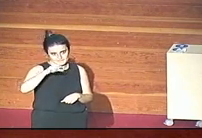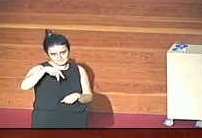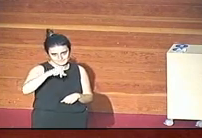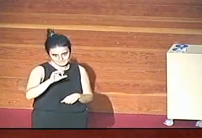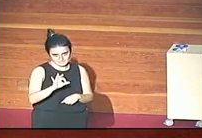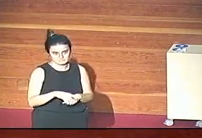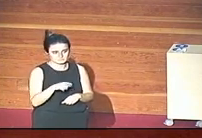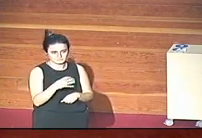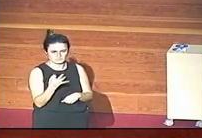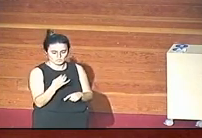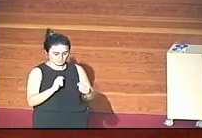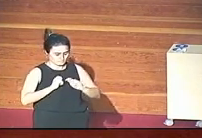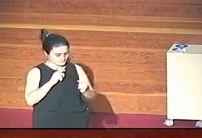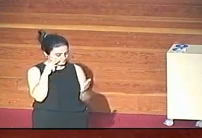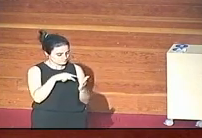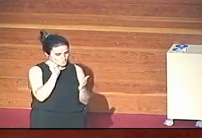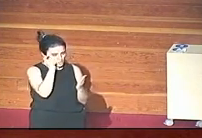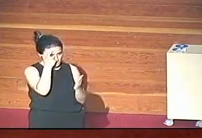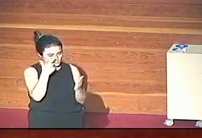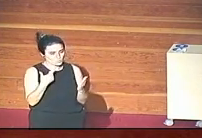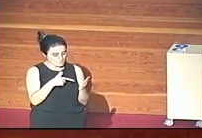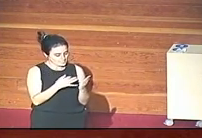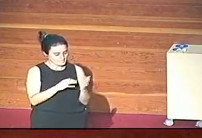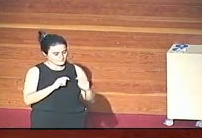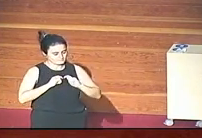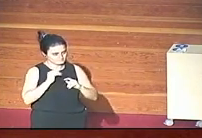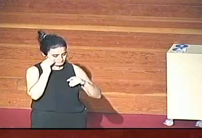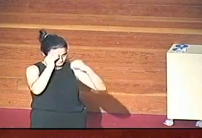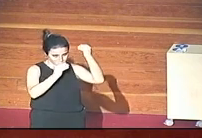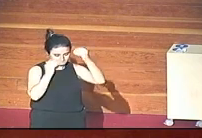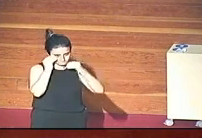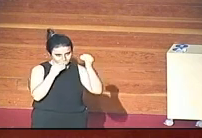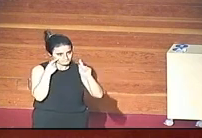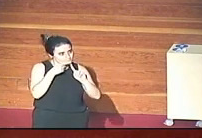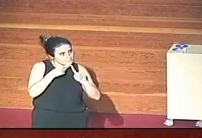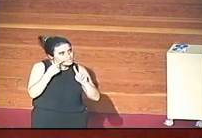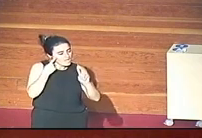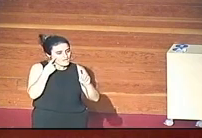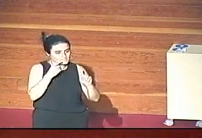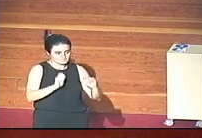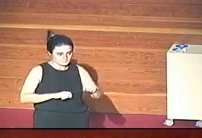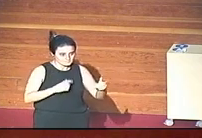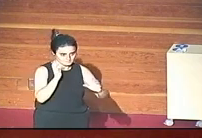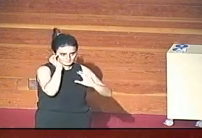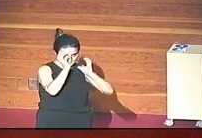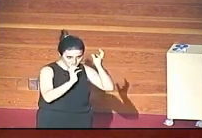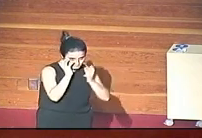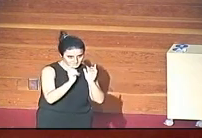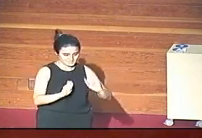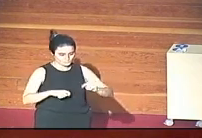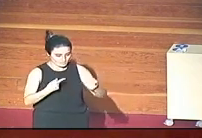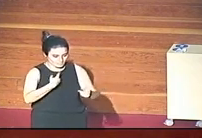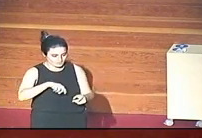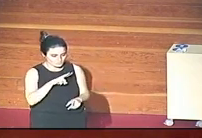que hacer reflexionar sobre qué valor le estamos dando a la biodiversidad al medio ambiente a la naturaleza